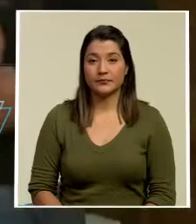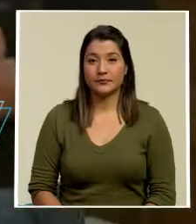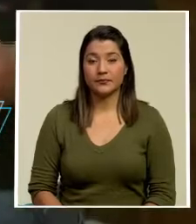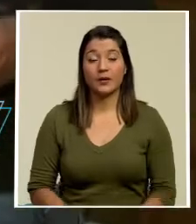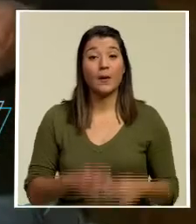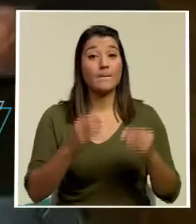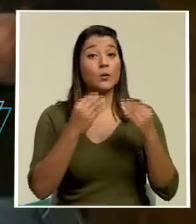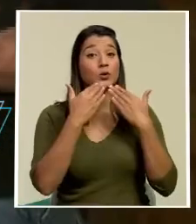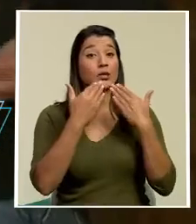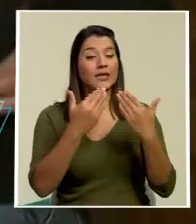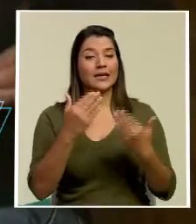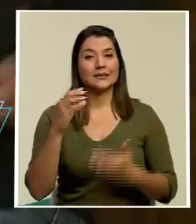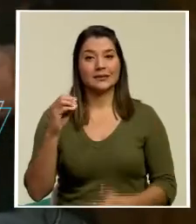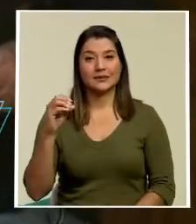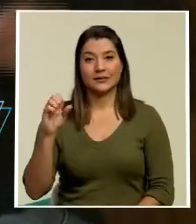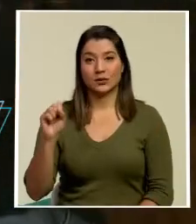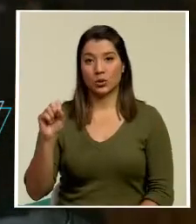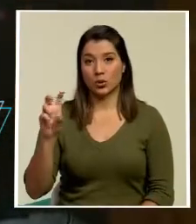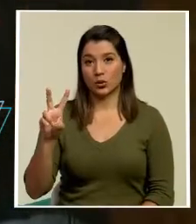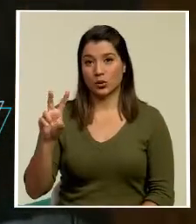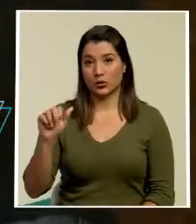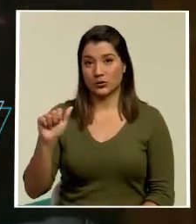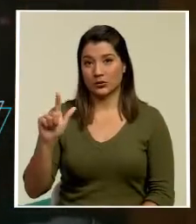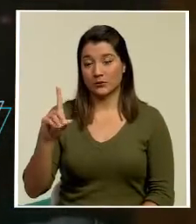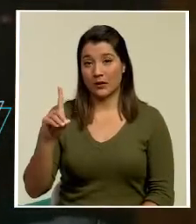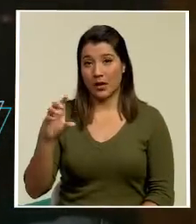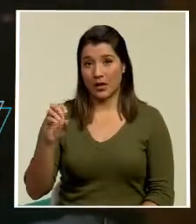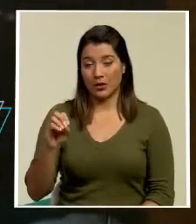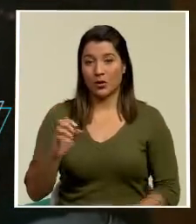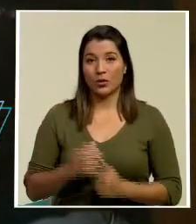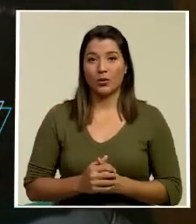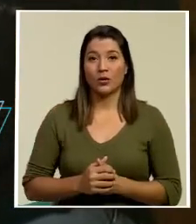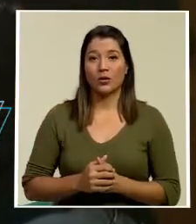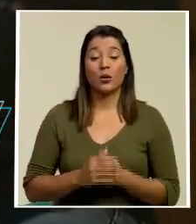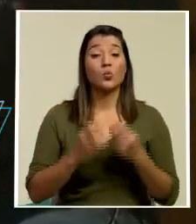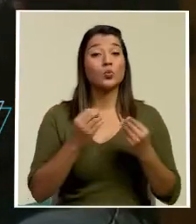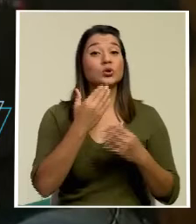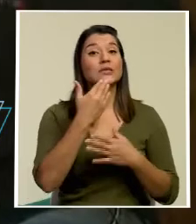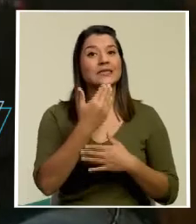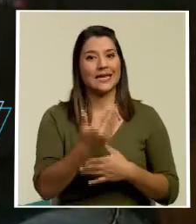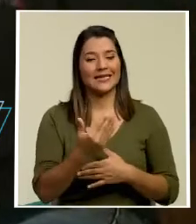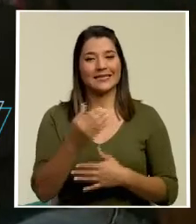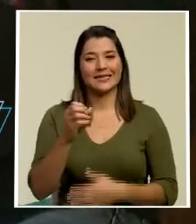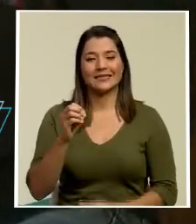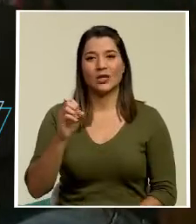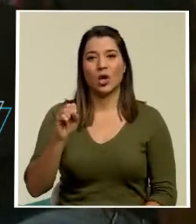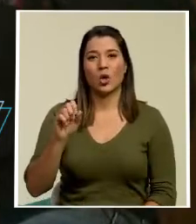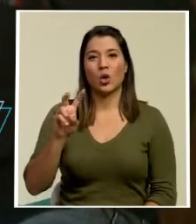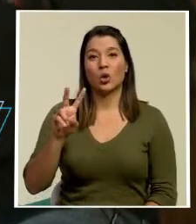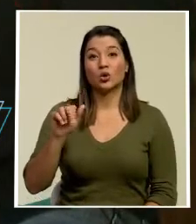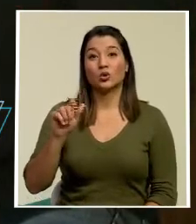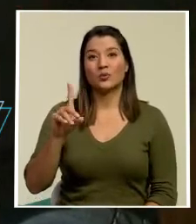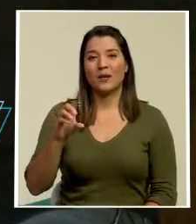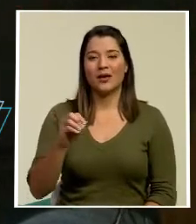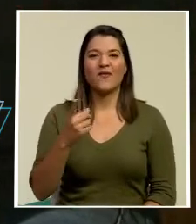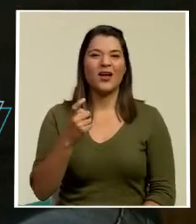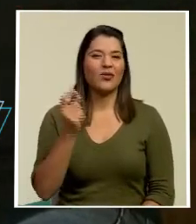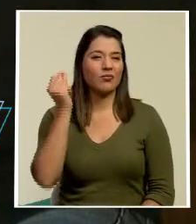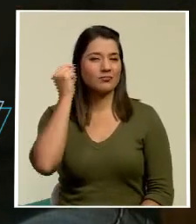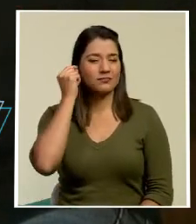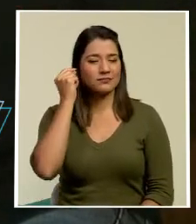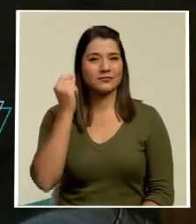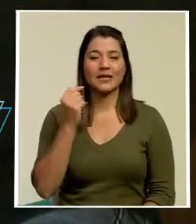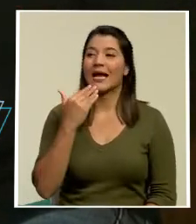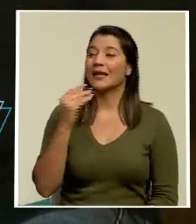Muchas gracias, Osvaldo. Ahora que te pongas el audífono, ahí está. Muchas gracias, Osvaldo. Una maravilla tenerte. No, gracias a